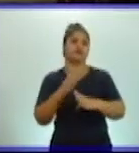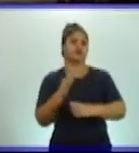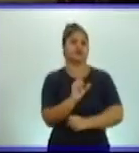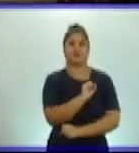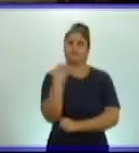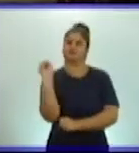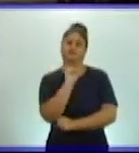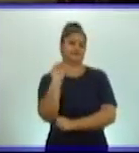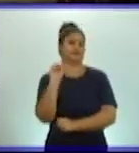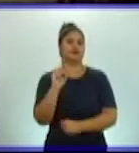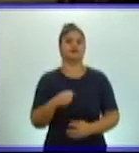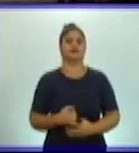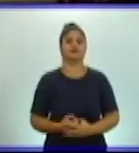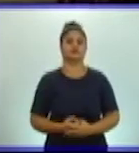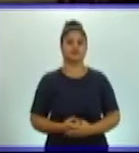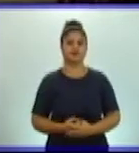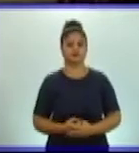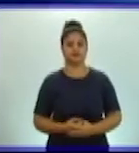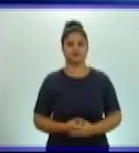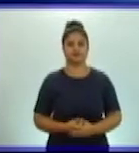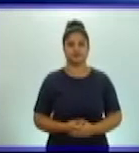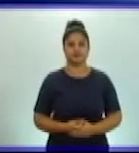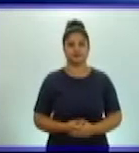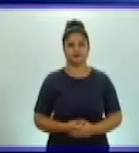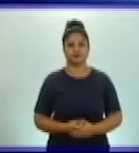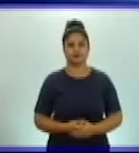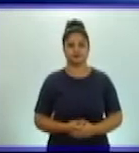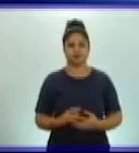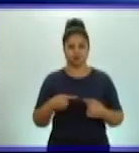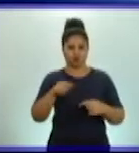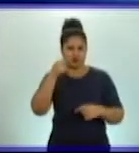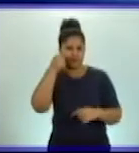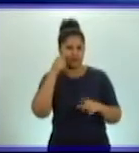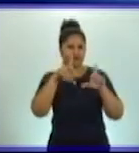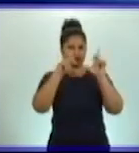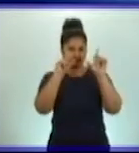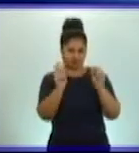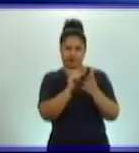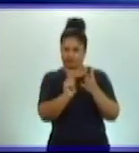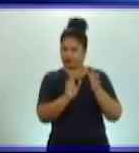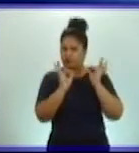puede negar que es muy agudo. Y quiero que vean este texto. Dice,